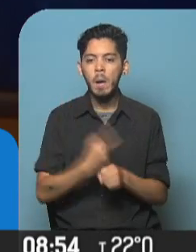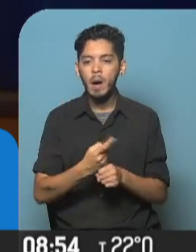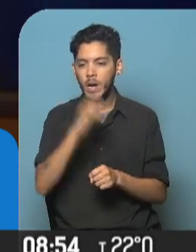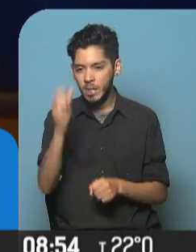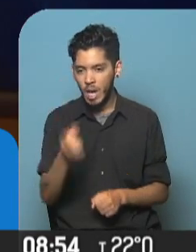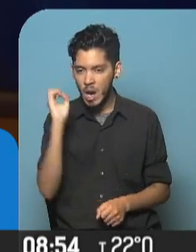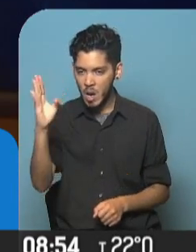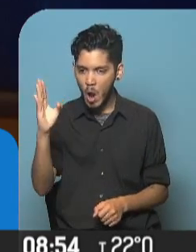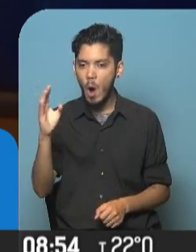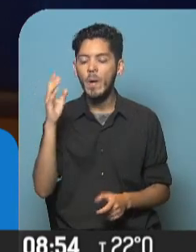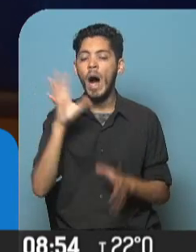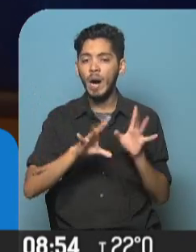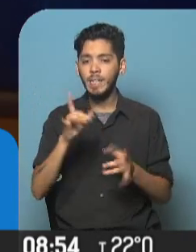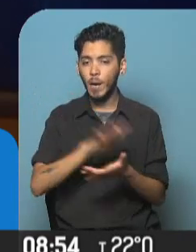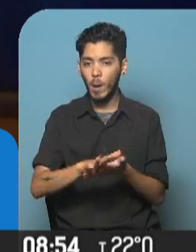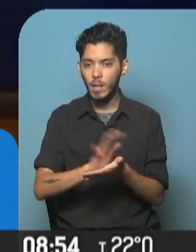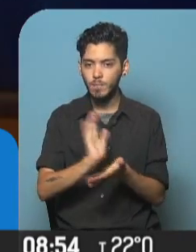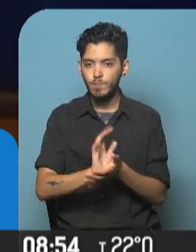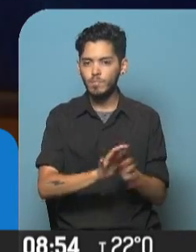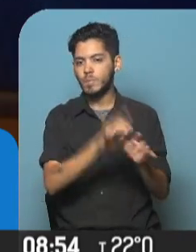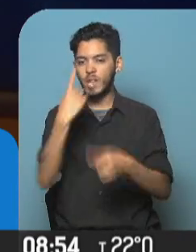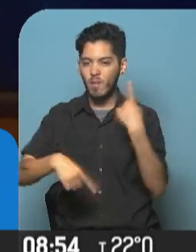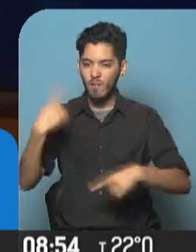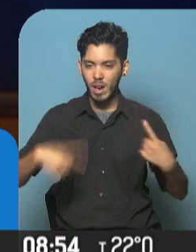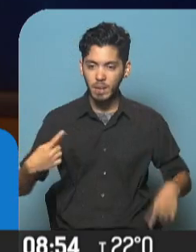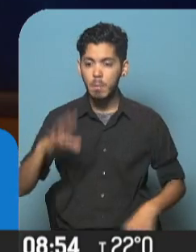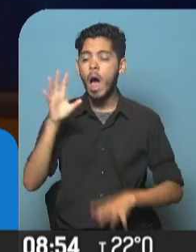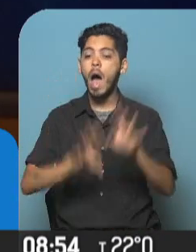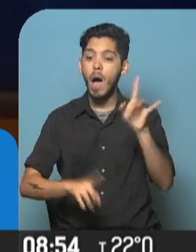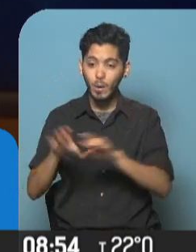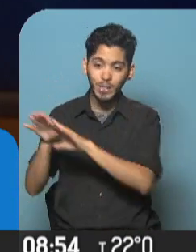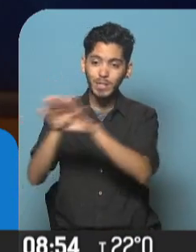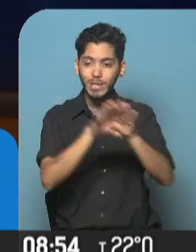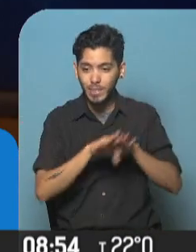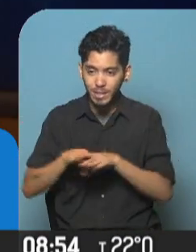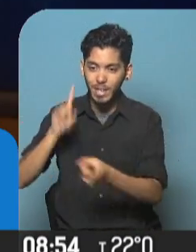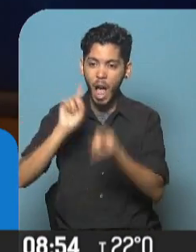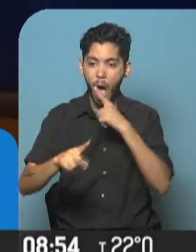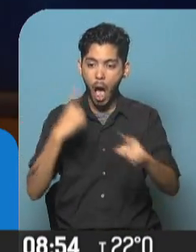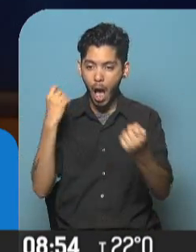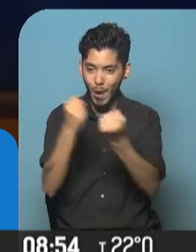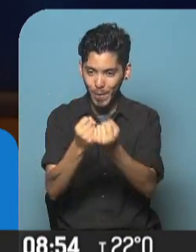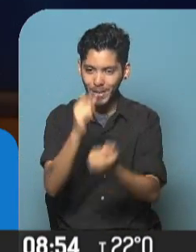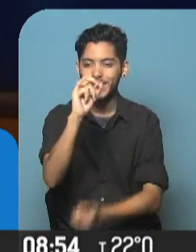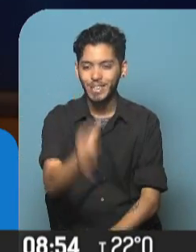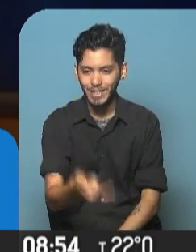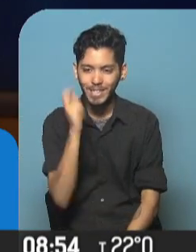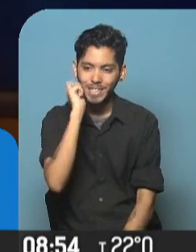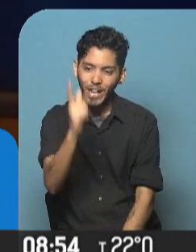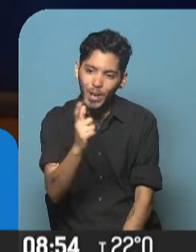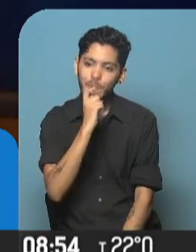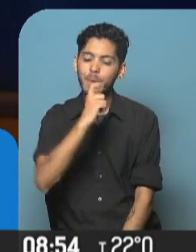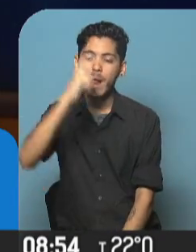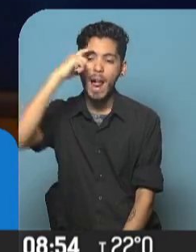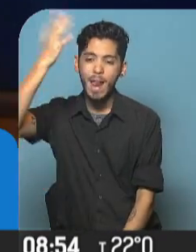eso del club que en la esencia del club es la pluralidad pero de vez en cuando nos ponemos de acuerdo en algo este por ejemplo en enero hicimos